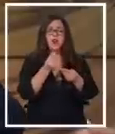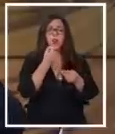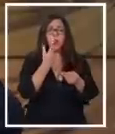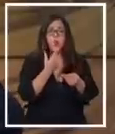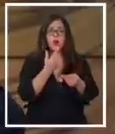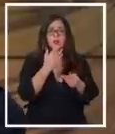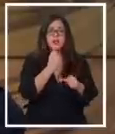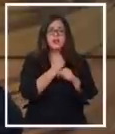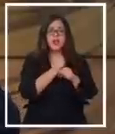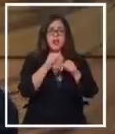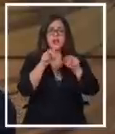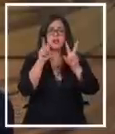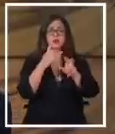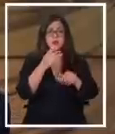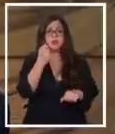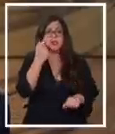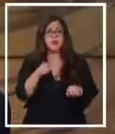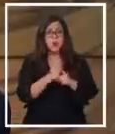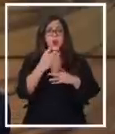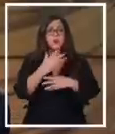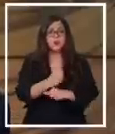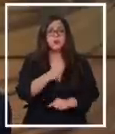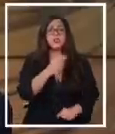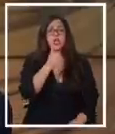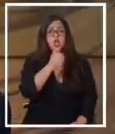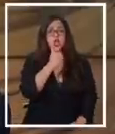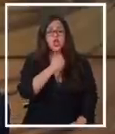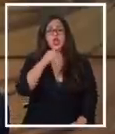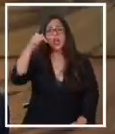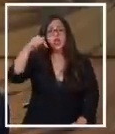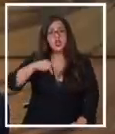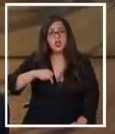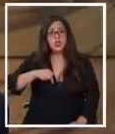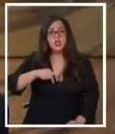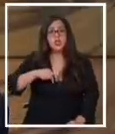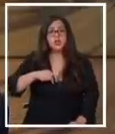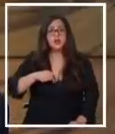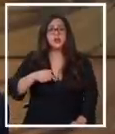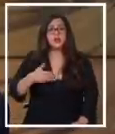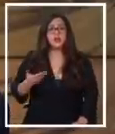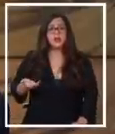trabajando también en eso porque sabemos la angustia del día a día y que hoy día